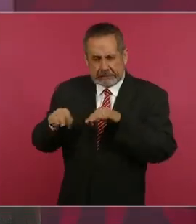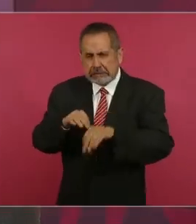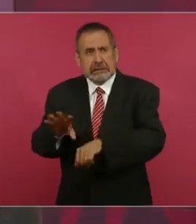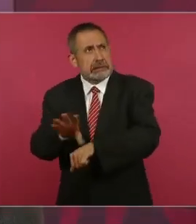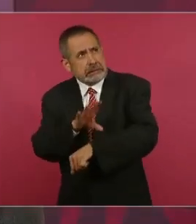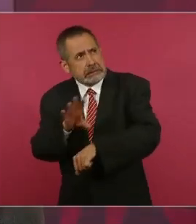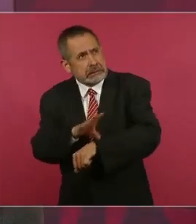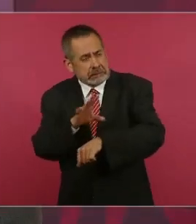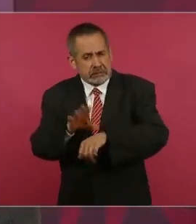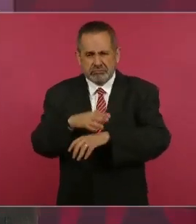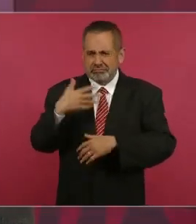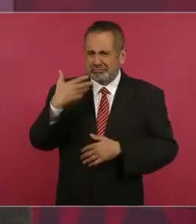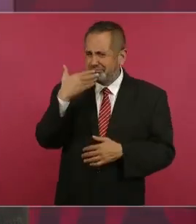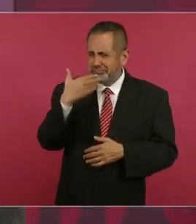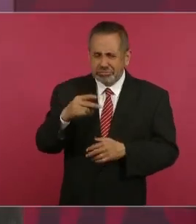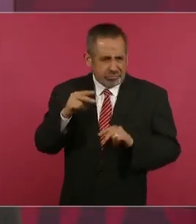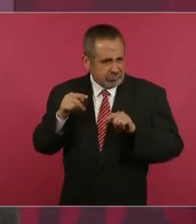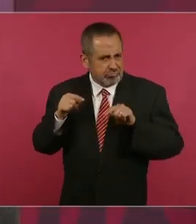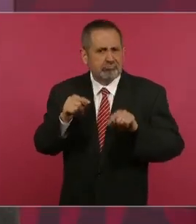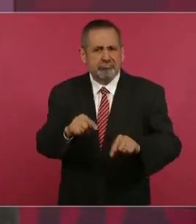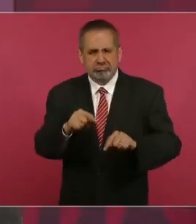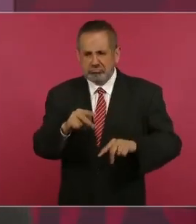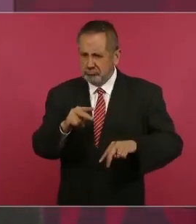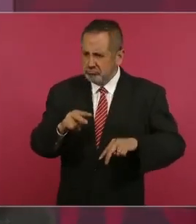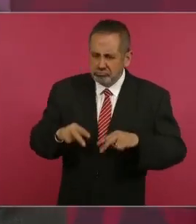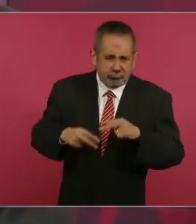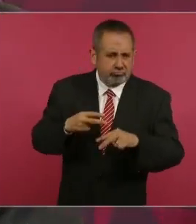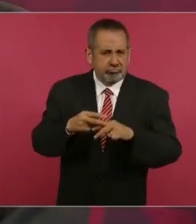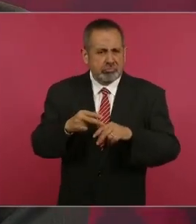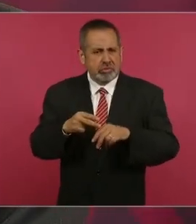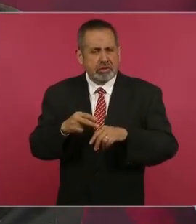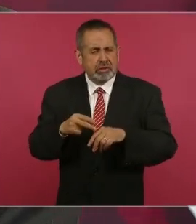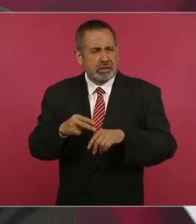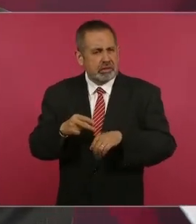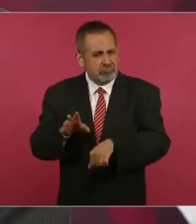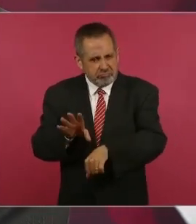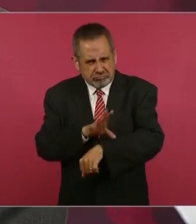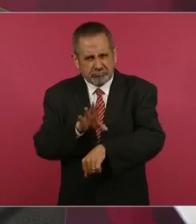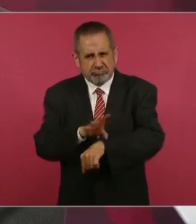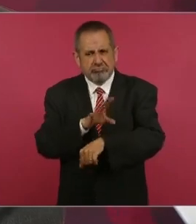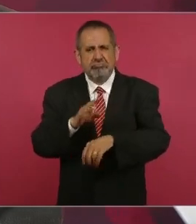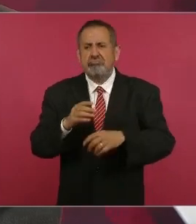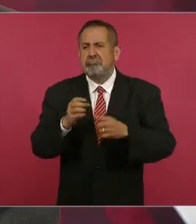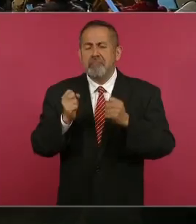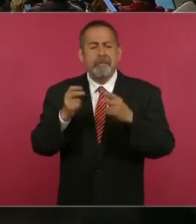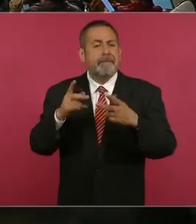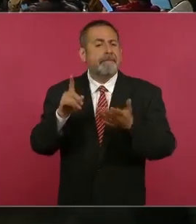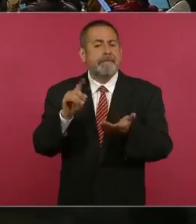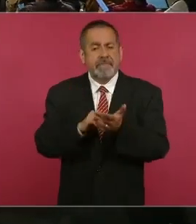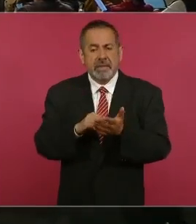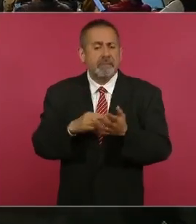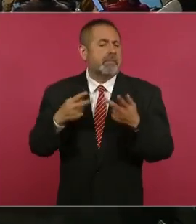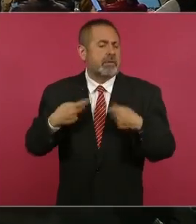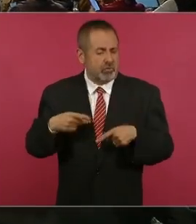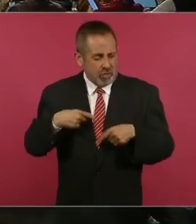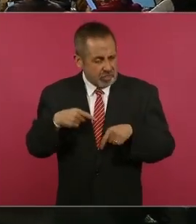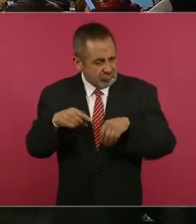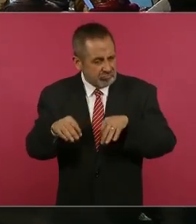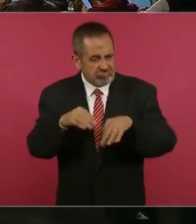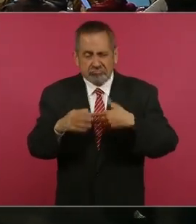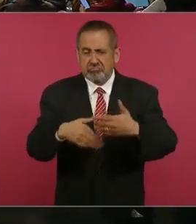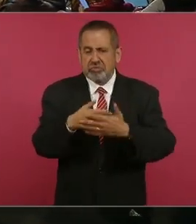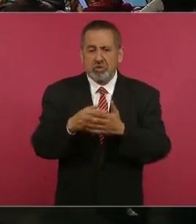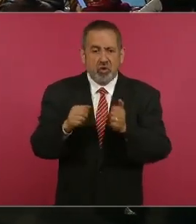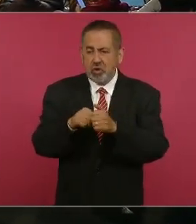electricistas, ahí están. Hay más de 1,000 trabajadores con equipos y ya